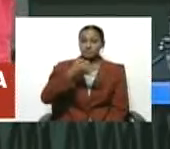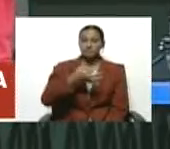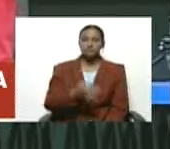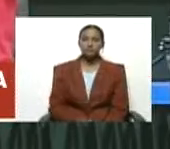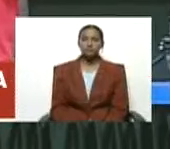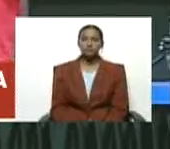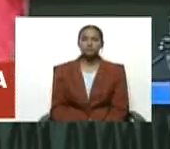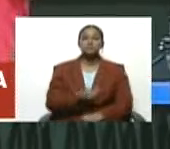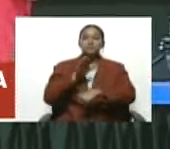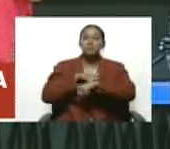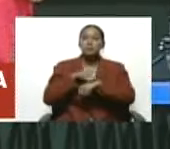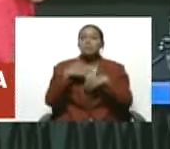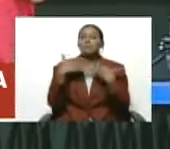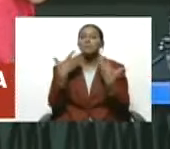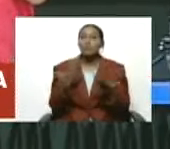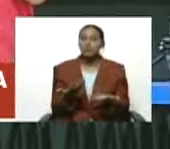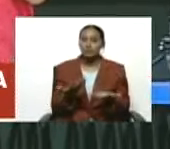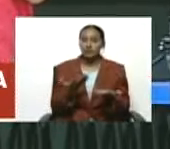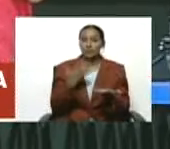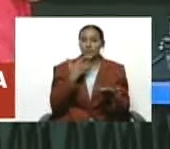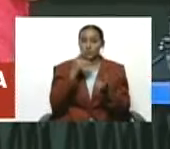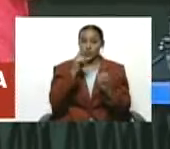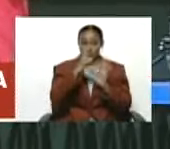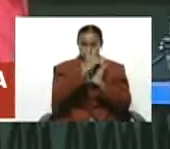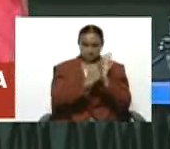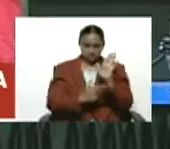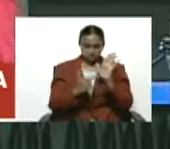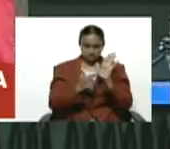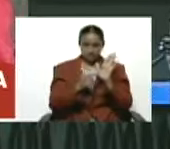Porque alguien puede poner su 1x10